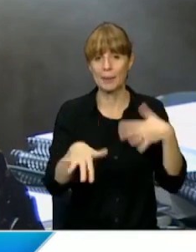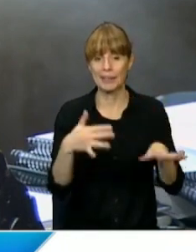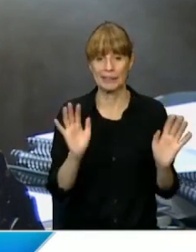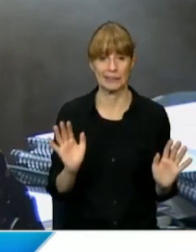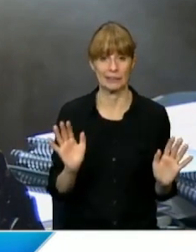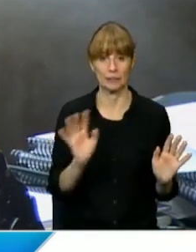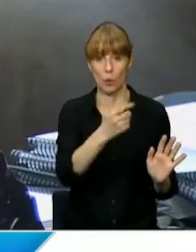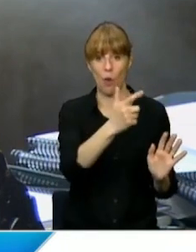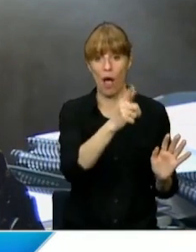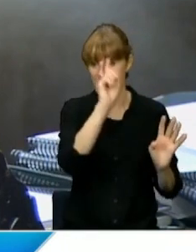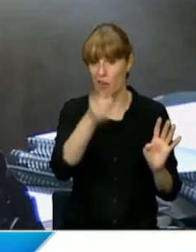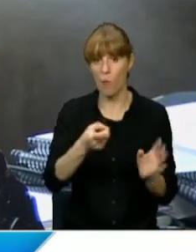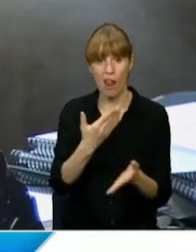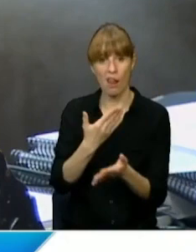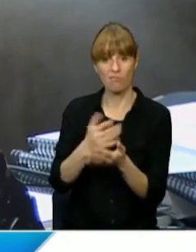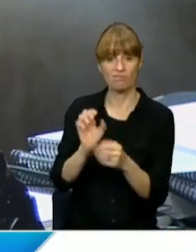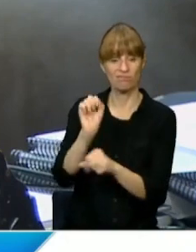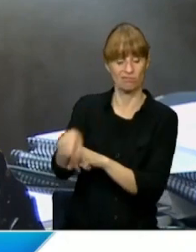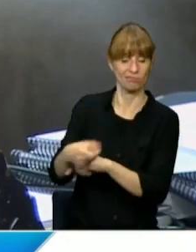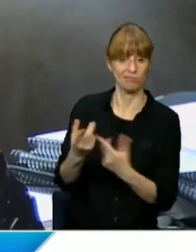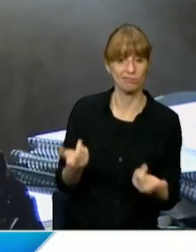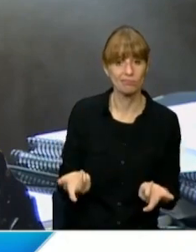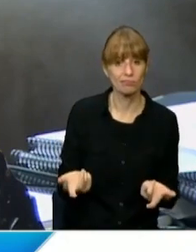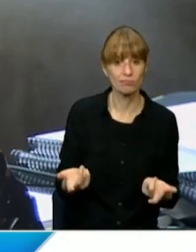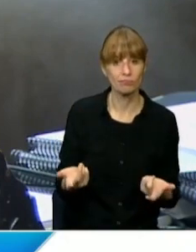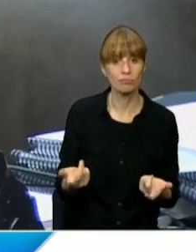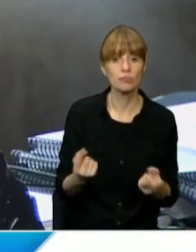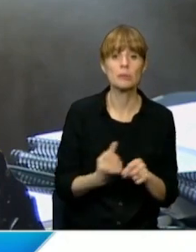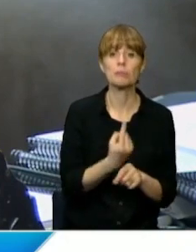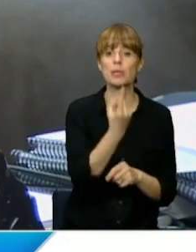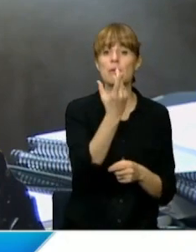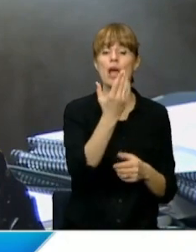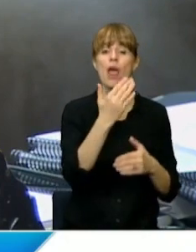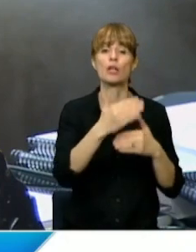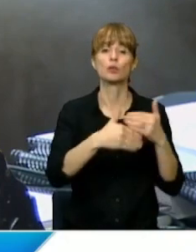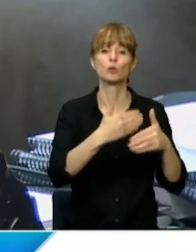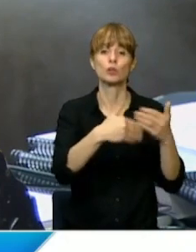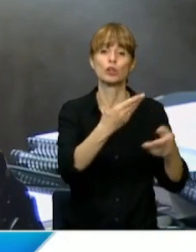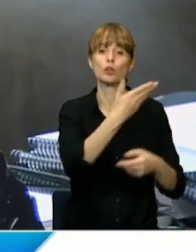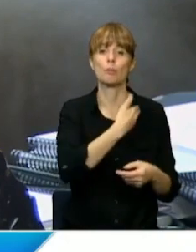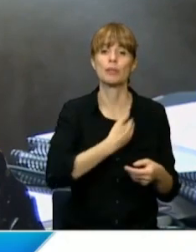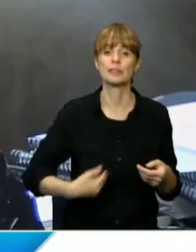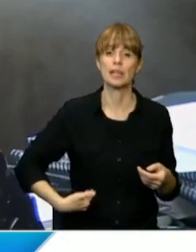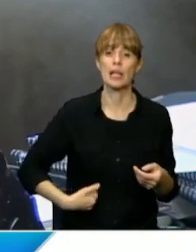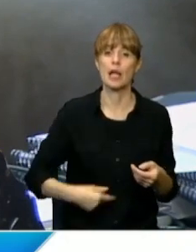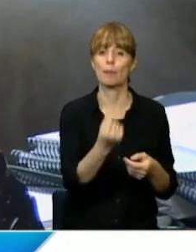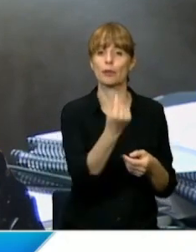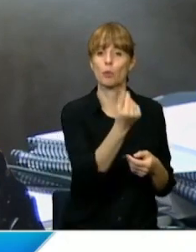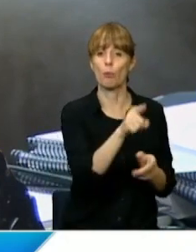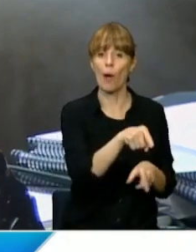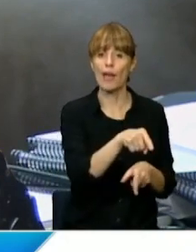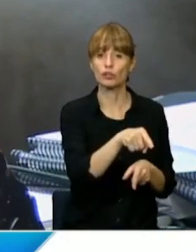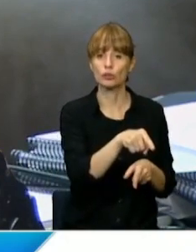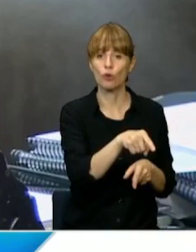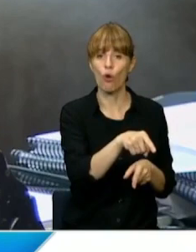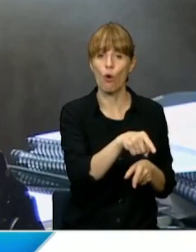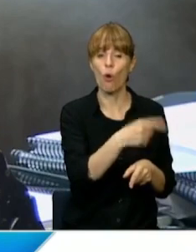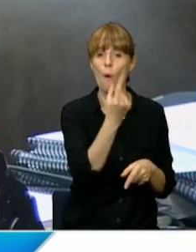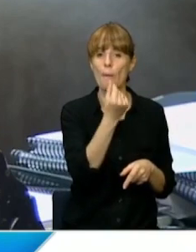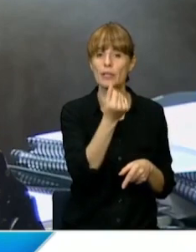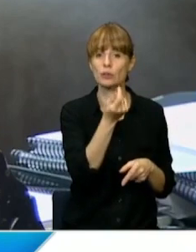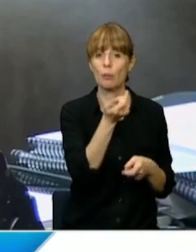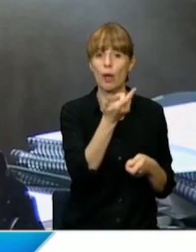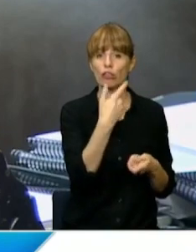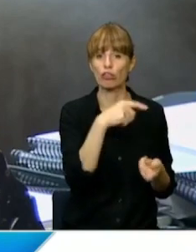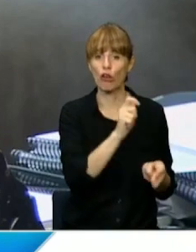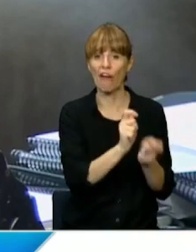Y voy a mencionar la primera gran desprotección, la sucesión presidencial, la delegación presupuestaria. Tenemos un presupuesto reconducido,